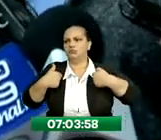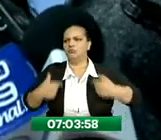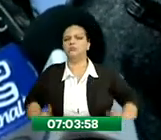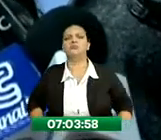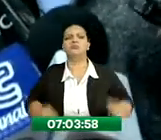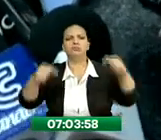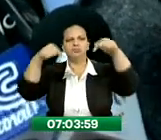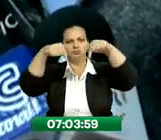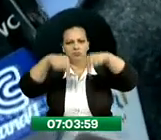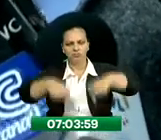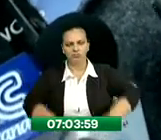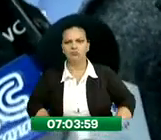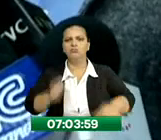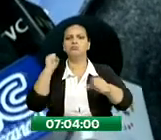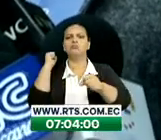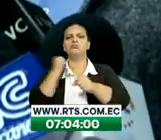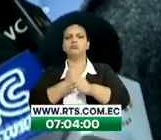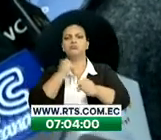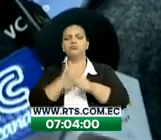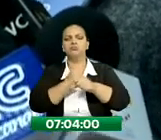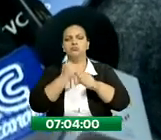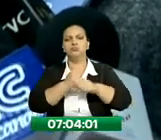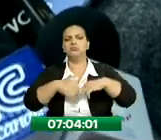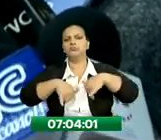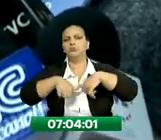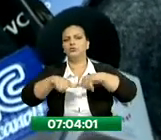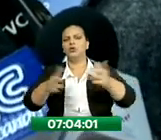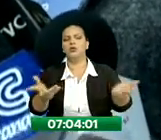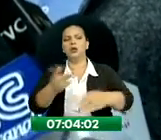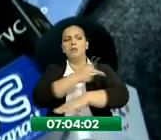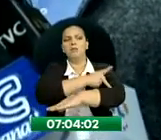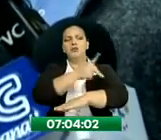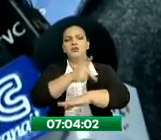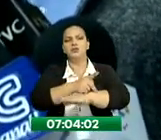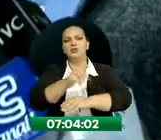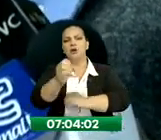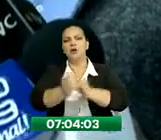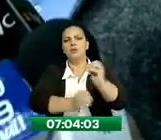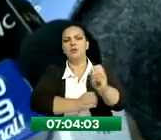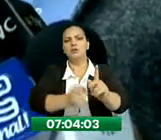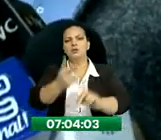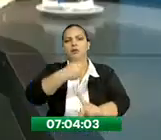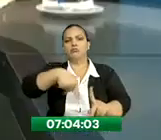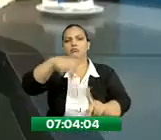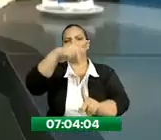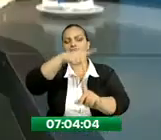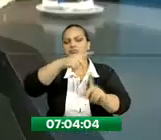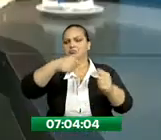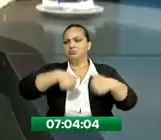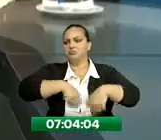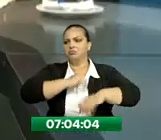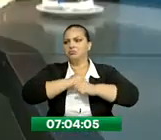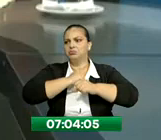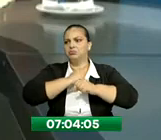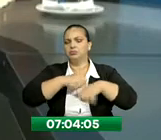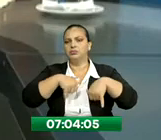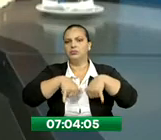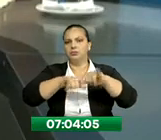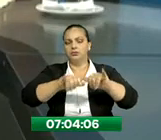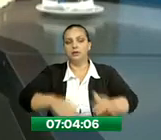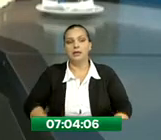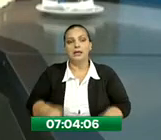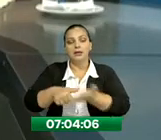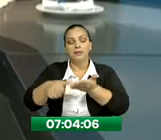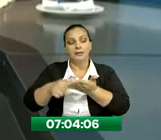la casa del pueblo de Pichincha, el gobierno provincial, y estaré en mi hogar. No estaré por los tejados. María Paula Romo, ministra de